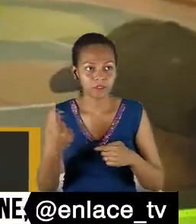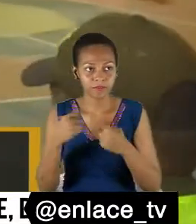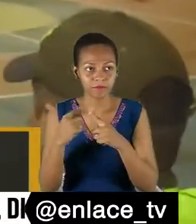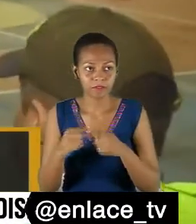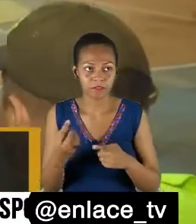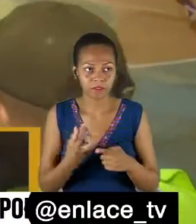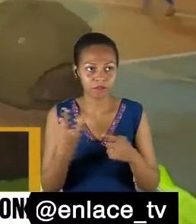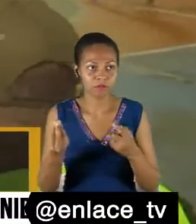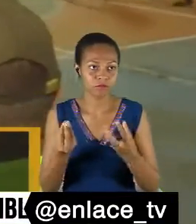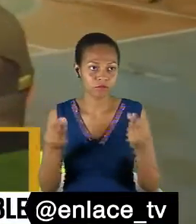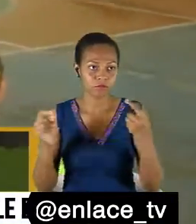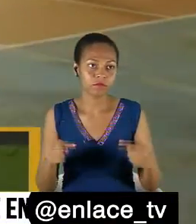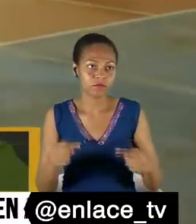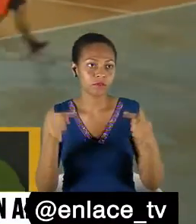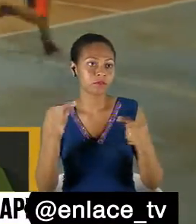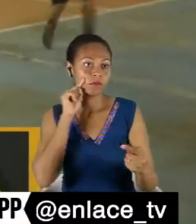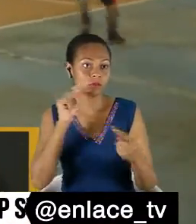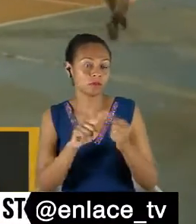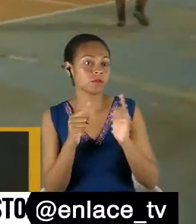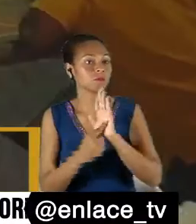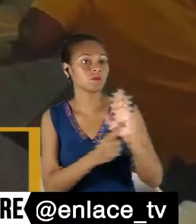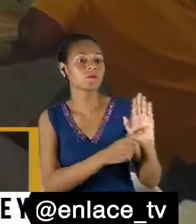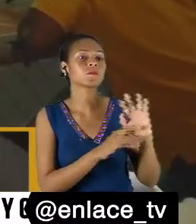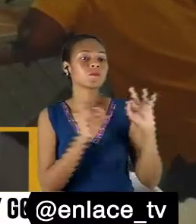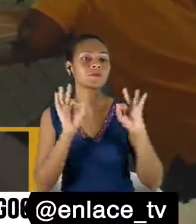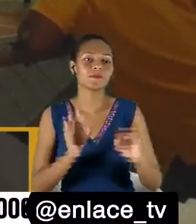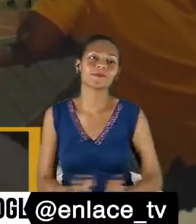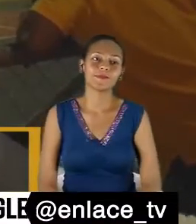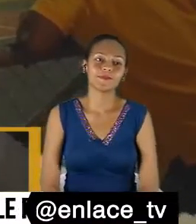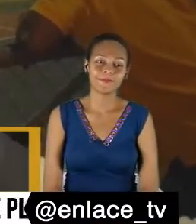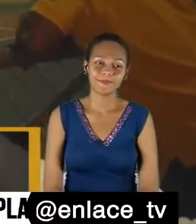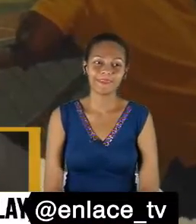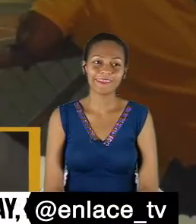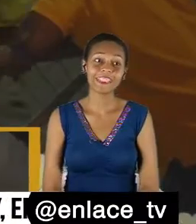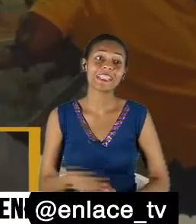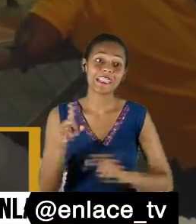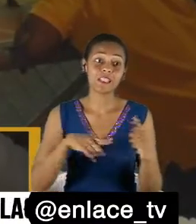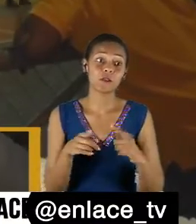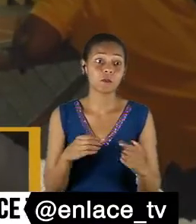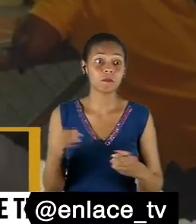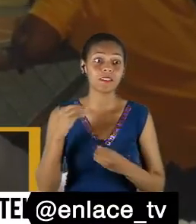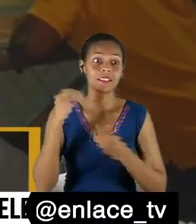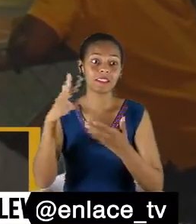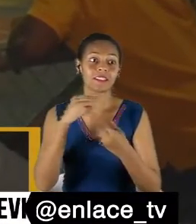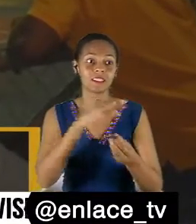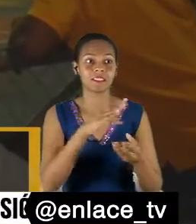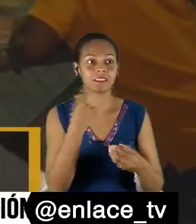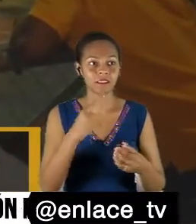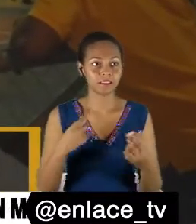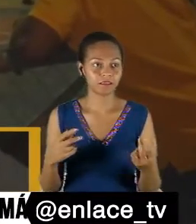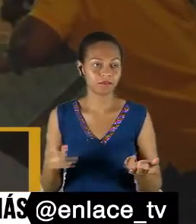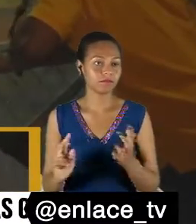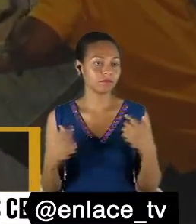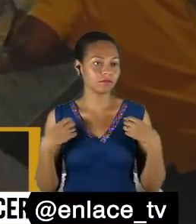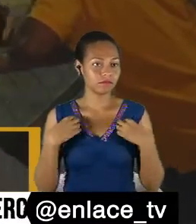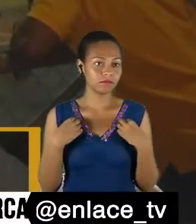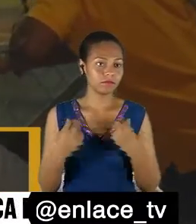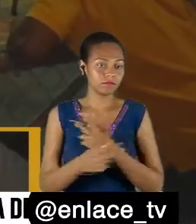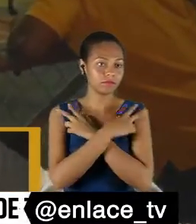para brindar el mejor espectáculo. Que también hay una premiación para ellos, son uniformes para los 4 primeros